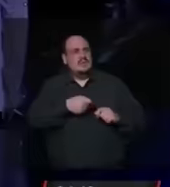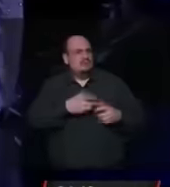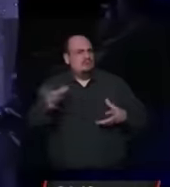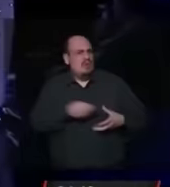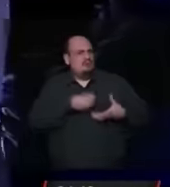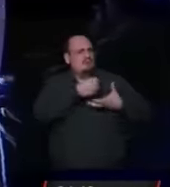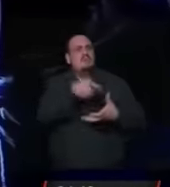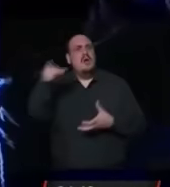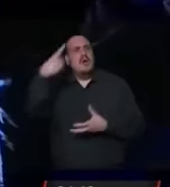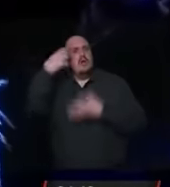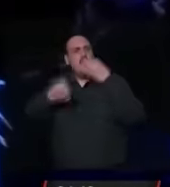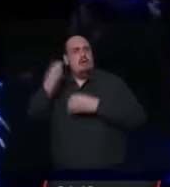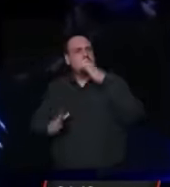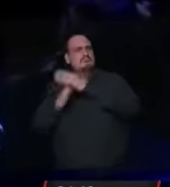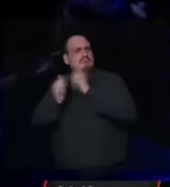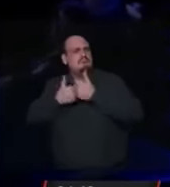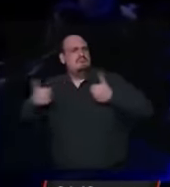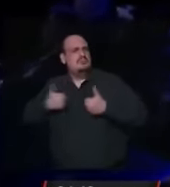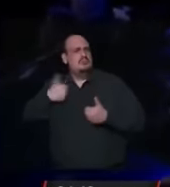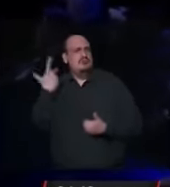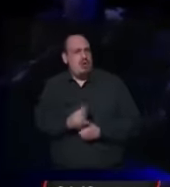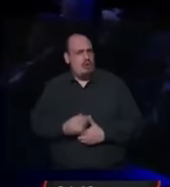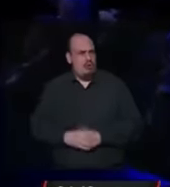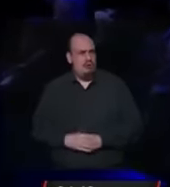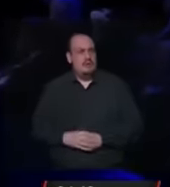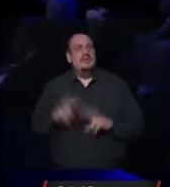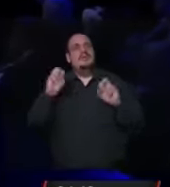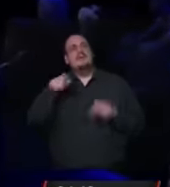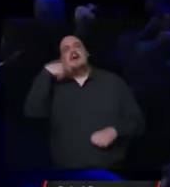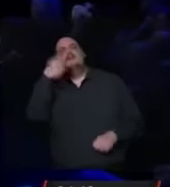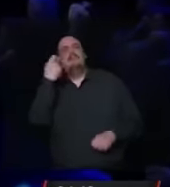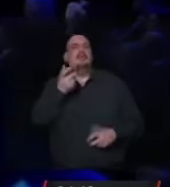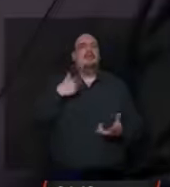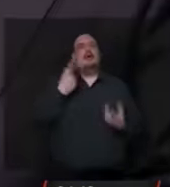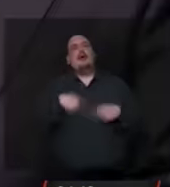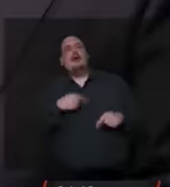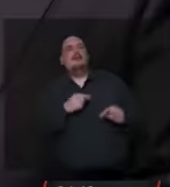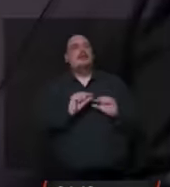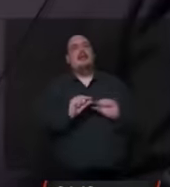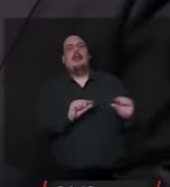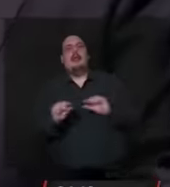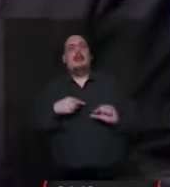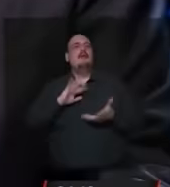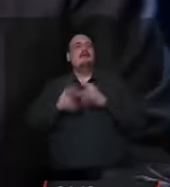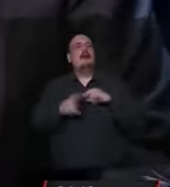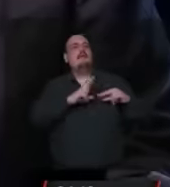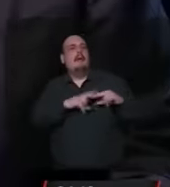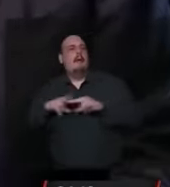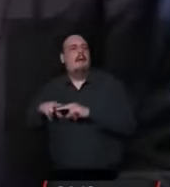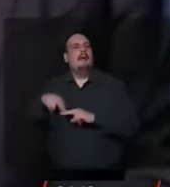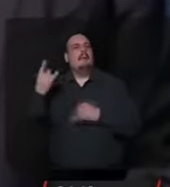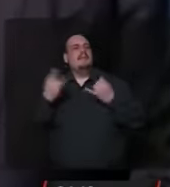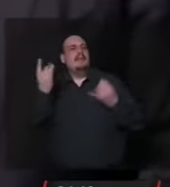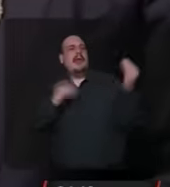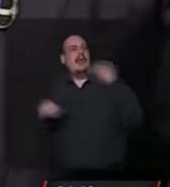Corte Suprema te lo rechaza. Entonces, o sea, eso de estar fraccionando videítos y esas cosas para generar mentiras, yo entiendo que